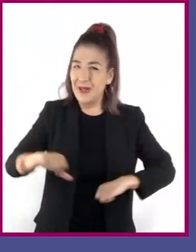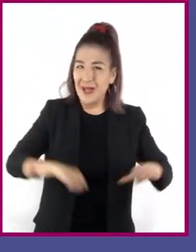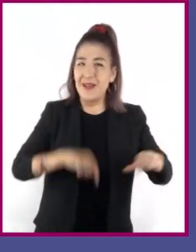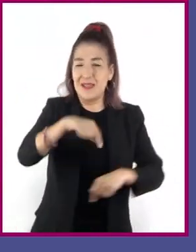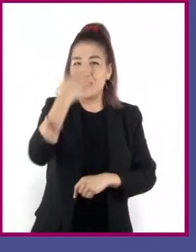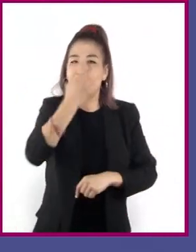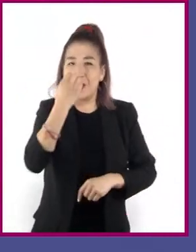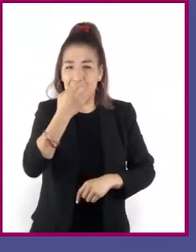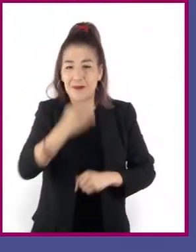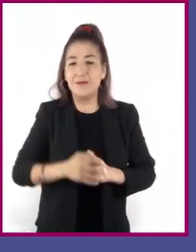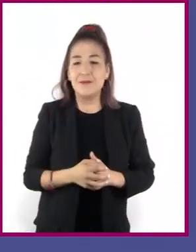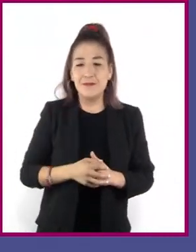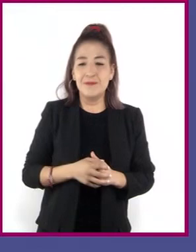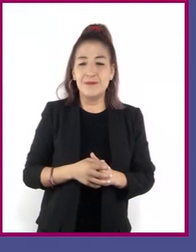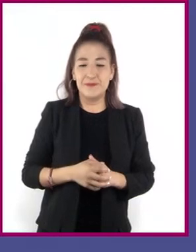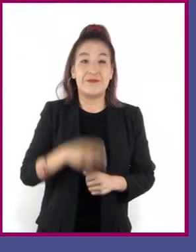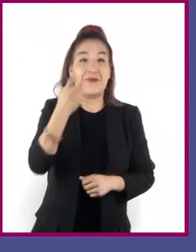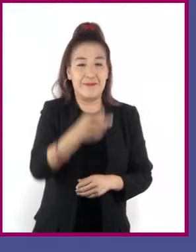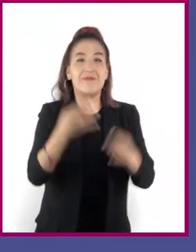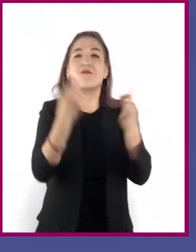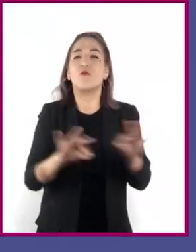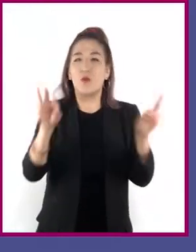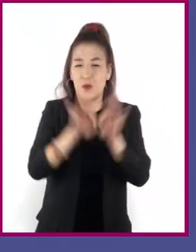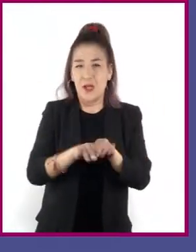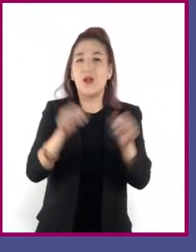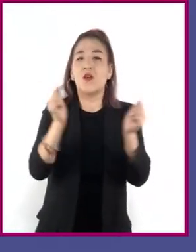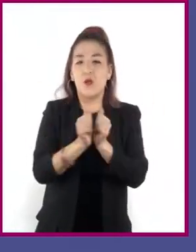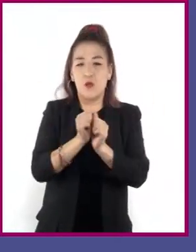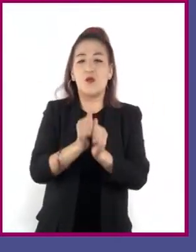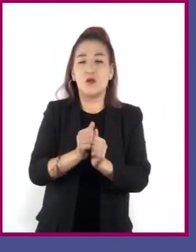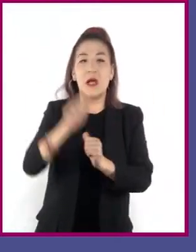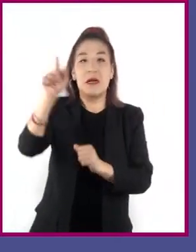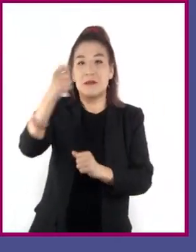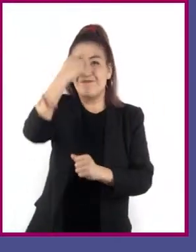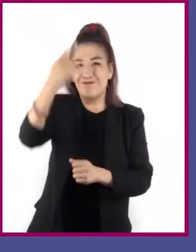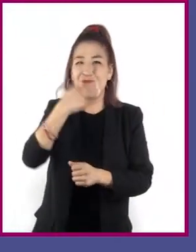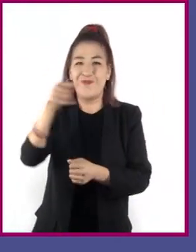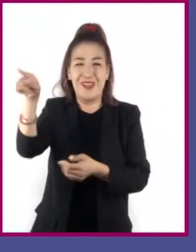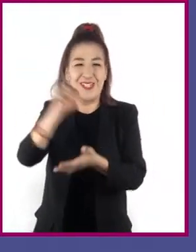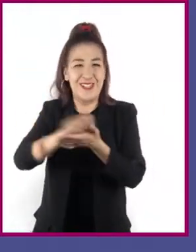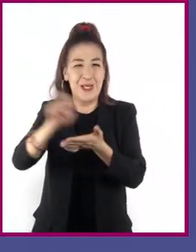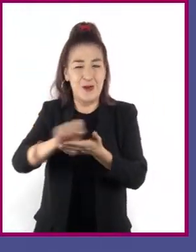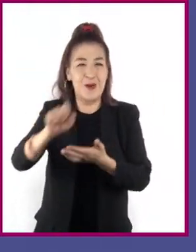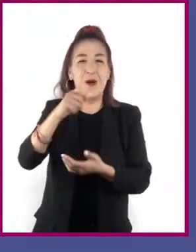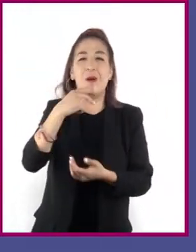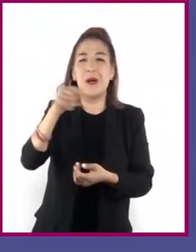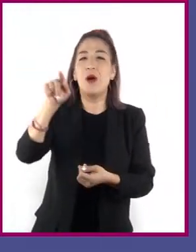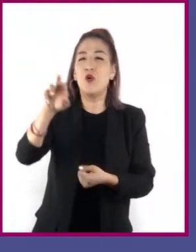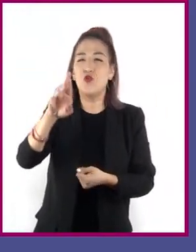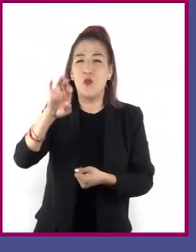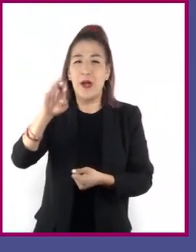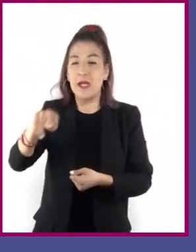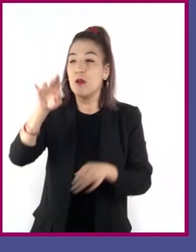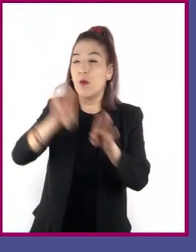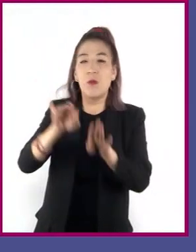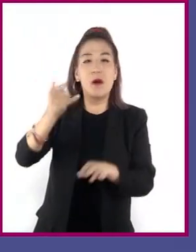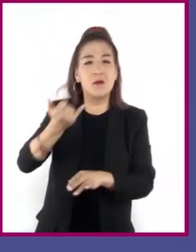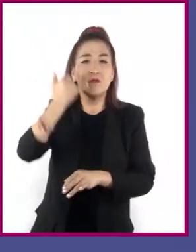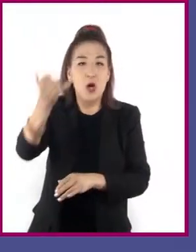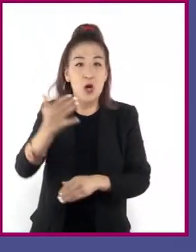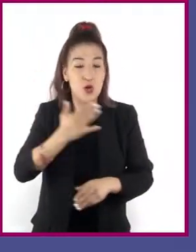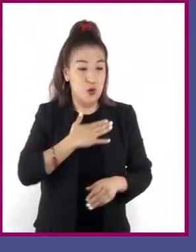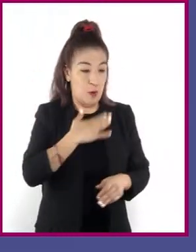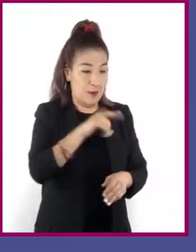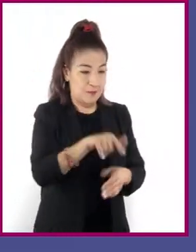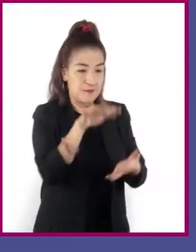yo creo que sí es importante hablar con el autor del texto para él aclara bien su idea porque yo no estoy entendido